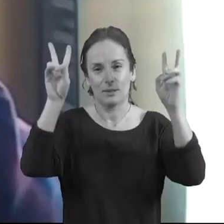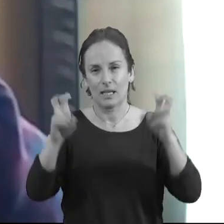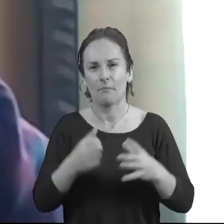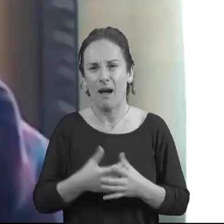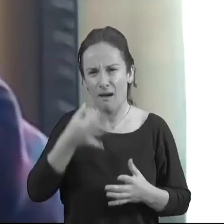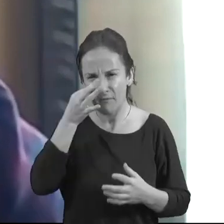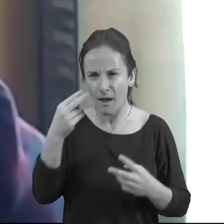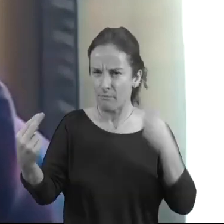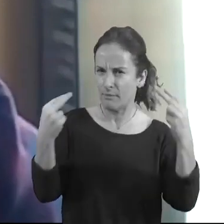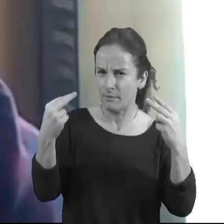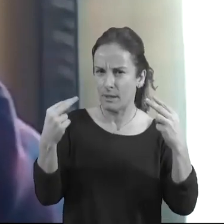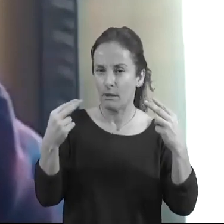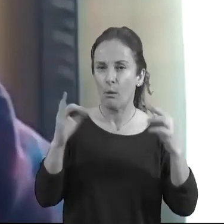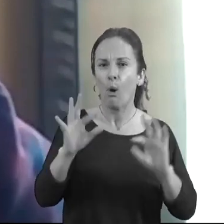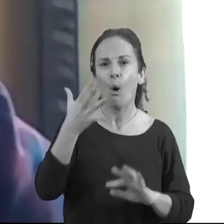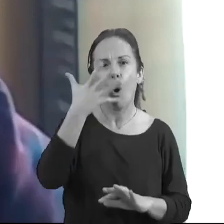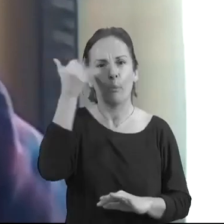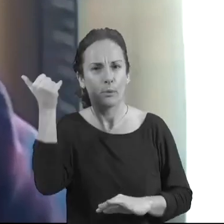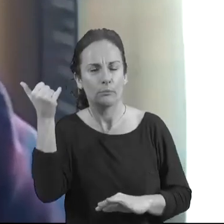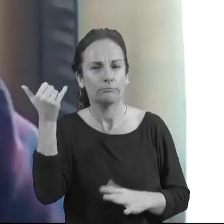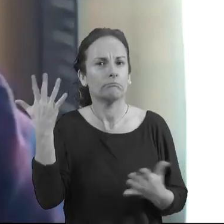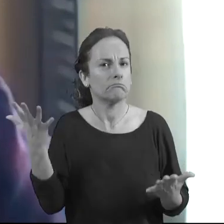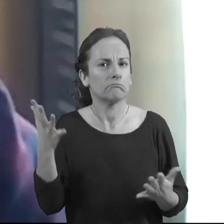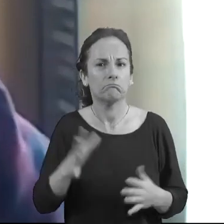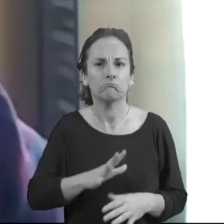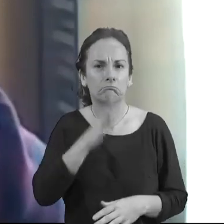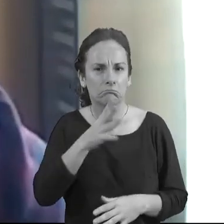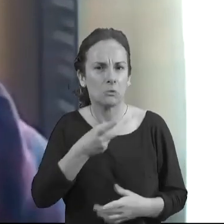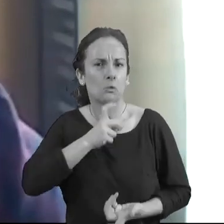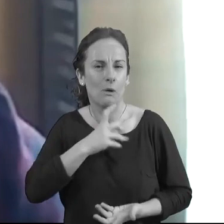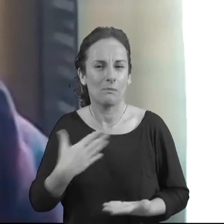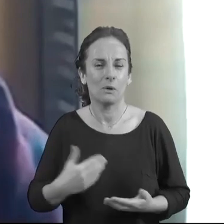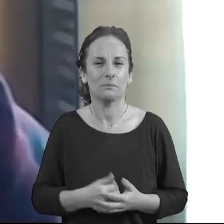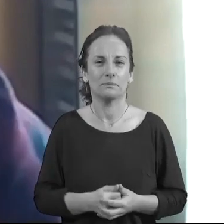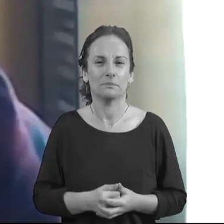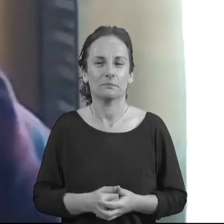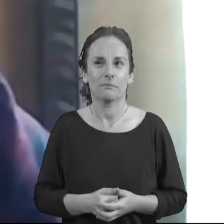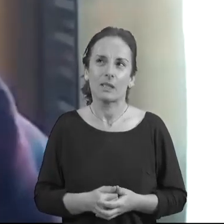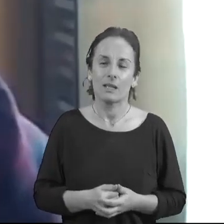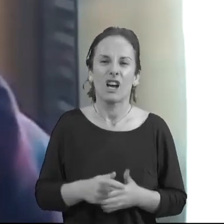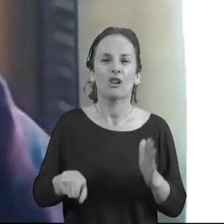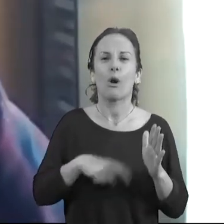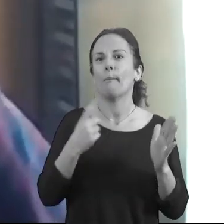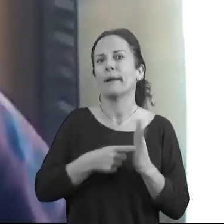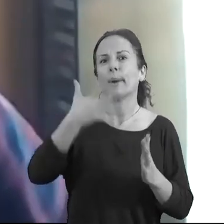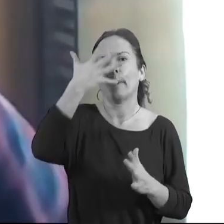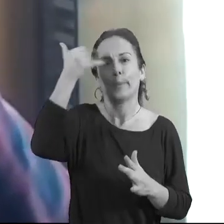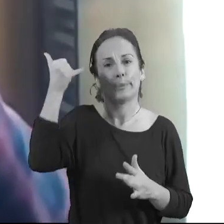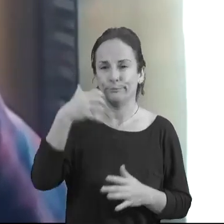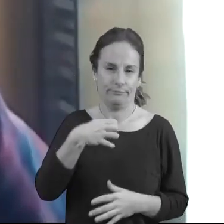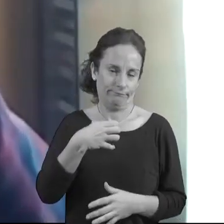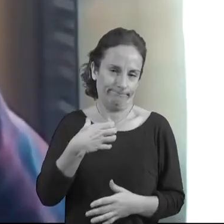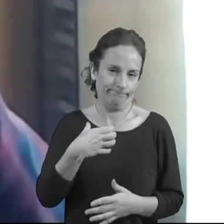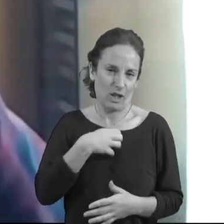de visibilidad, por qué y cómo, ¿no? No creo que podamos hablar totalmente de invisibilidad, ni